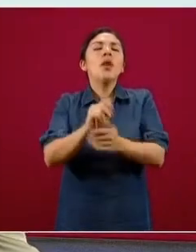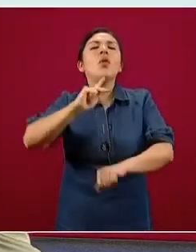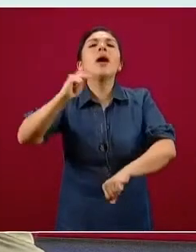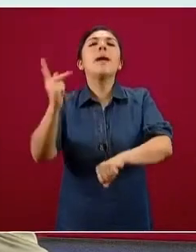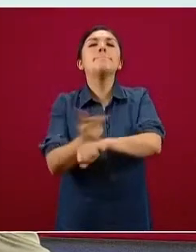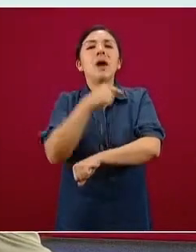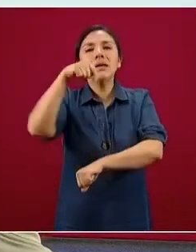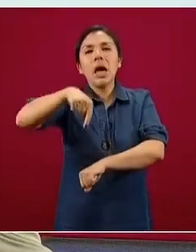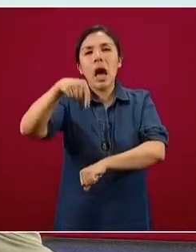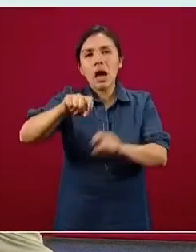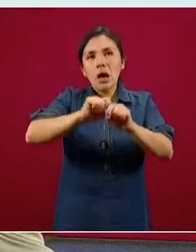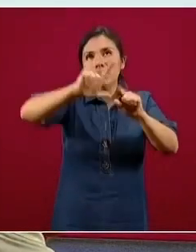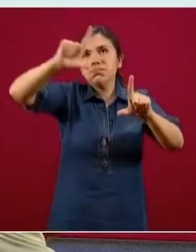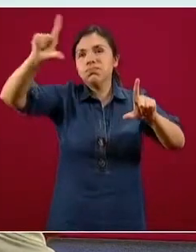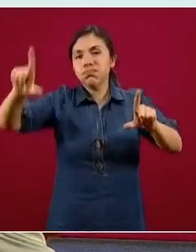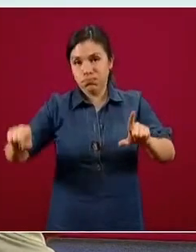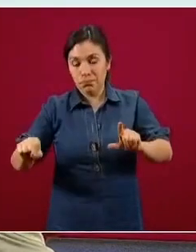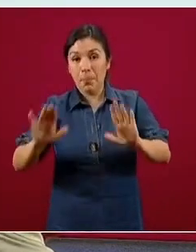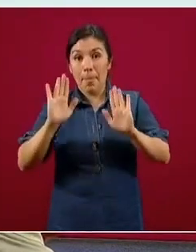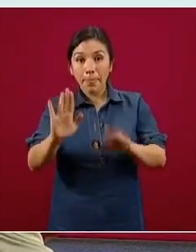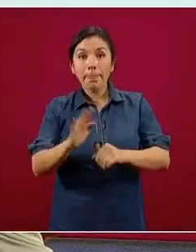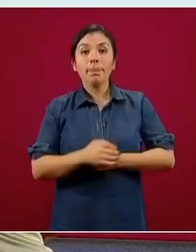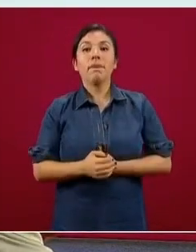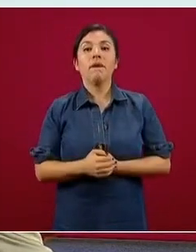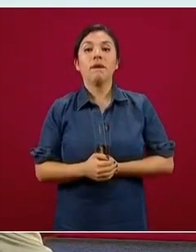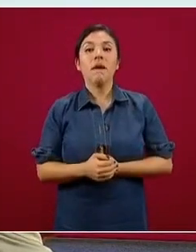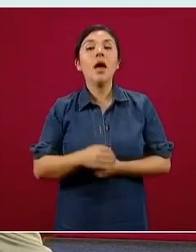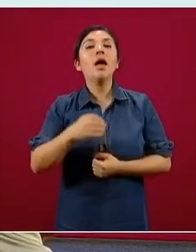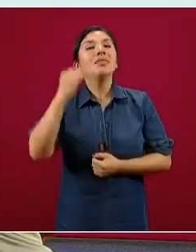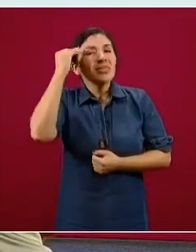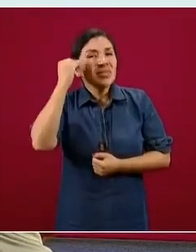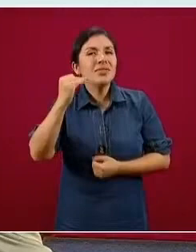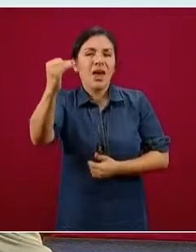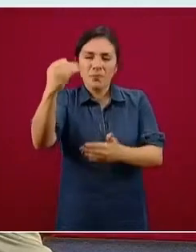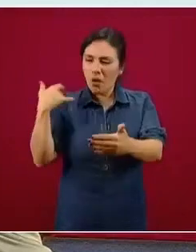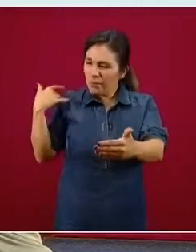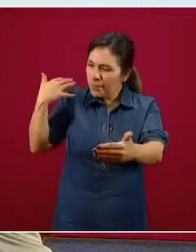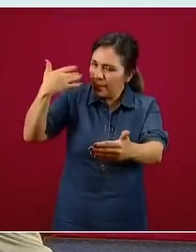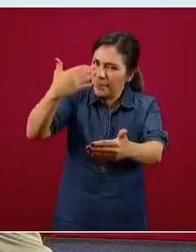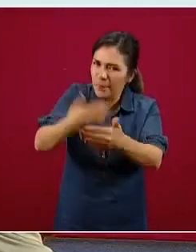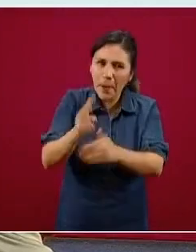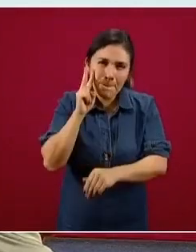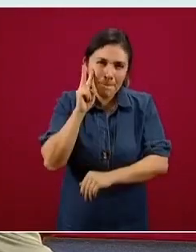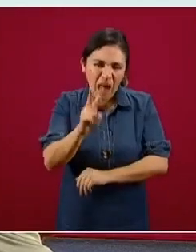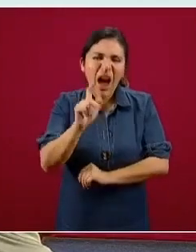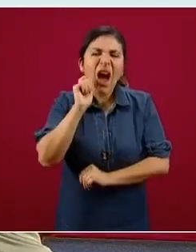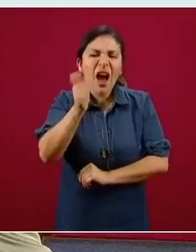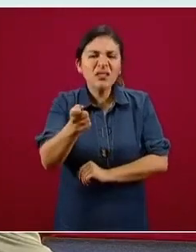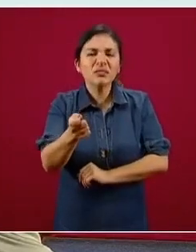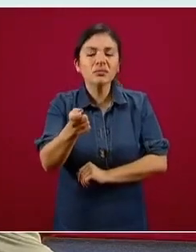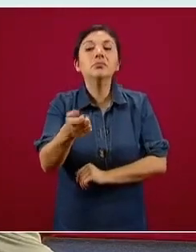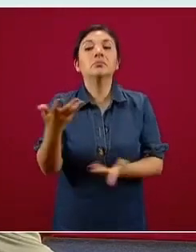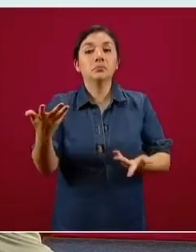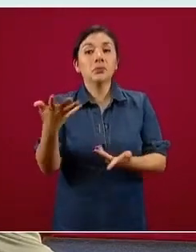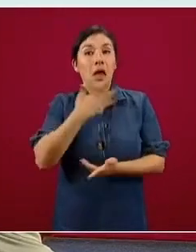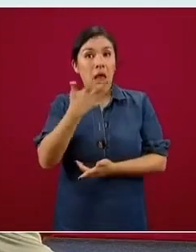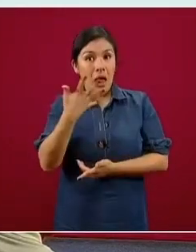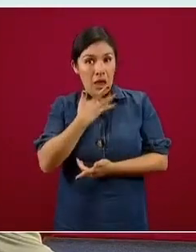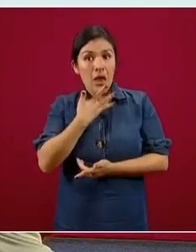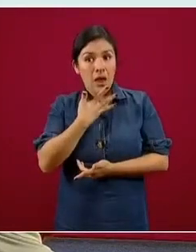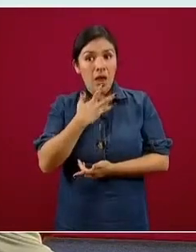que ocurre en esta curva. Lo que hemos visto a lo largo del tiempo, a lo largo de toda esta epidemia, es que a pesar de que